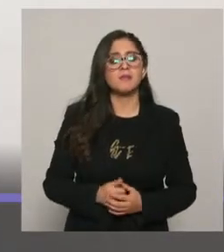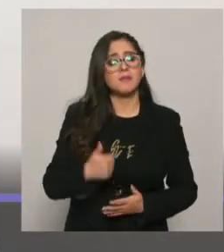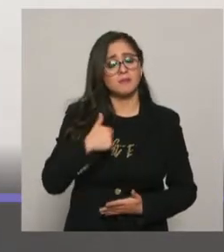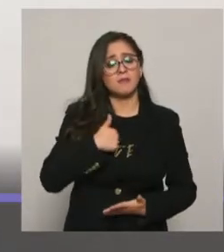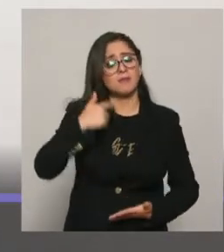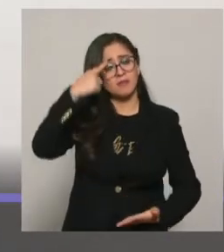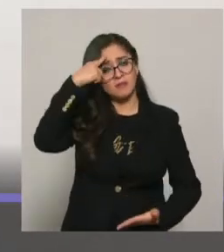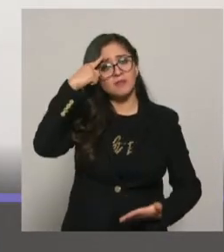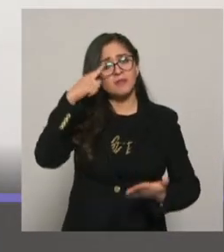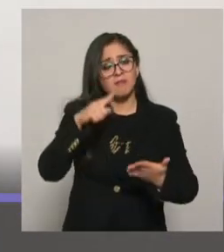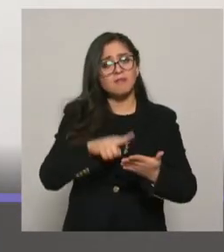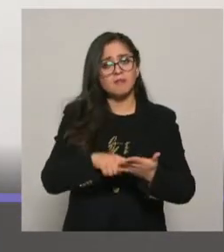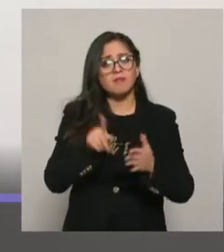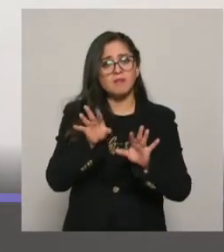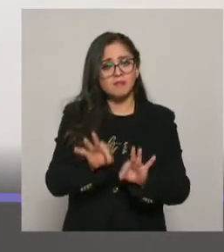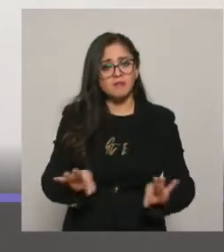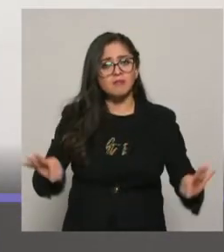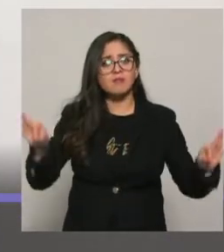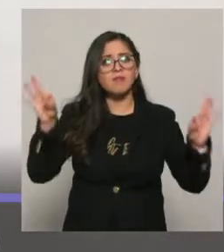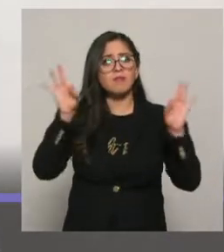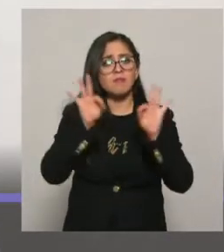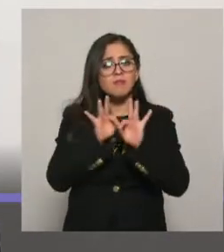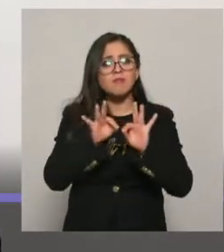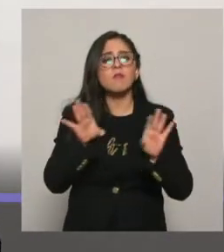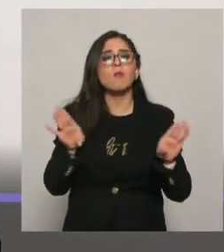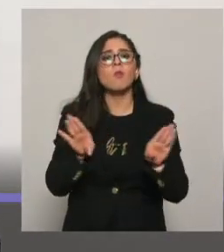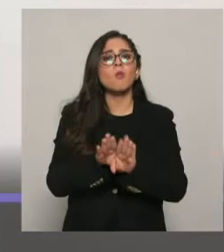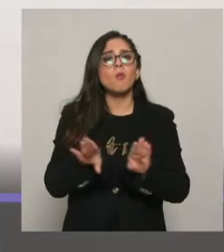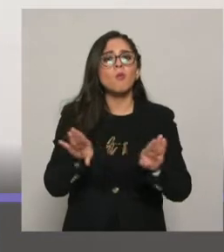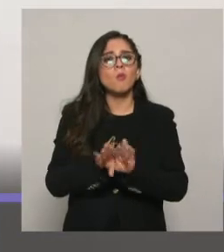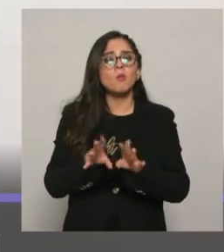lo importante es ver cómo se enriquece